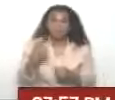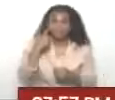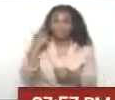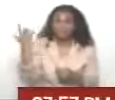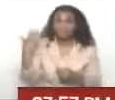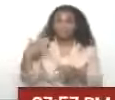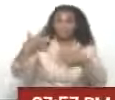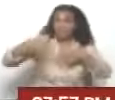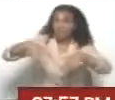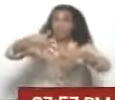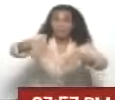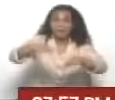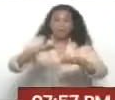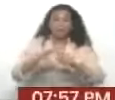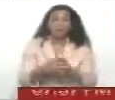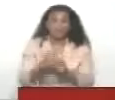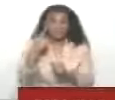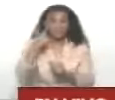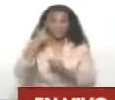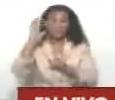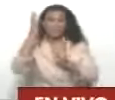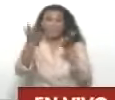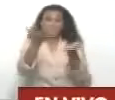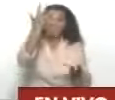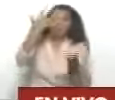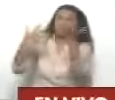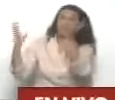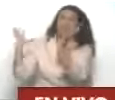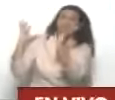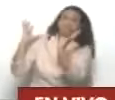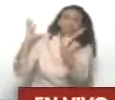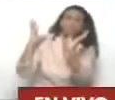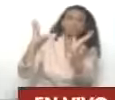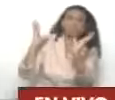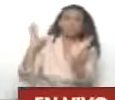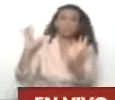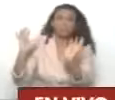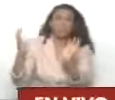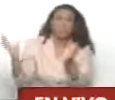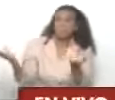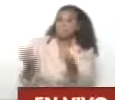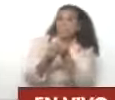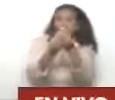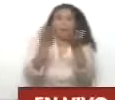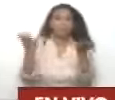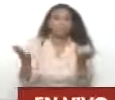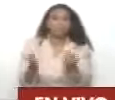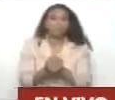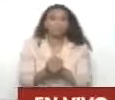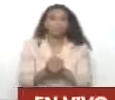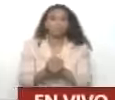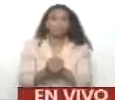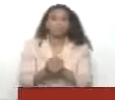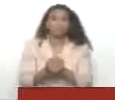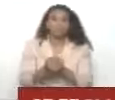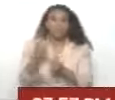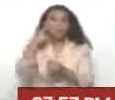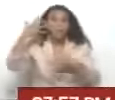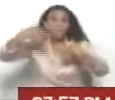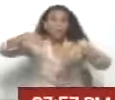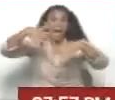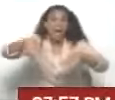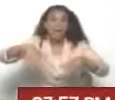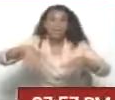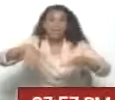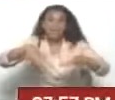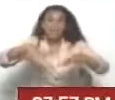Íbamos en la marcha, y yo dije, si el pueblo está marchando, vamos a marchar. Y era una marcha entre